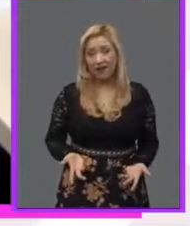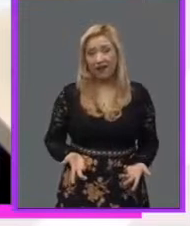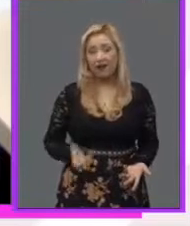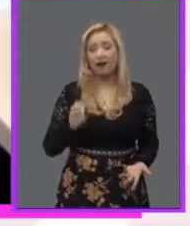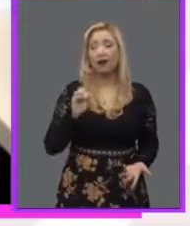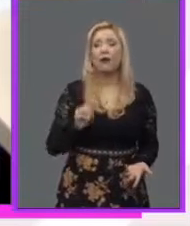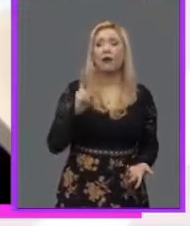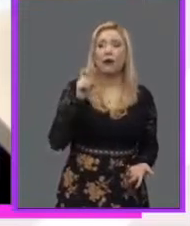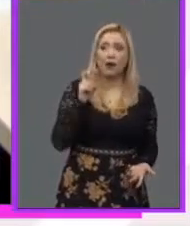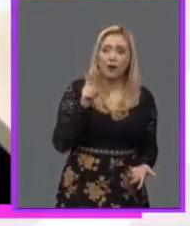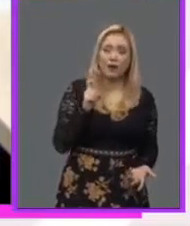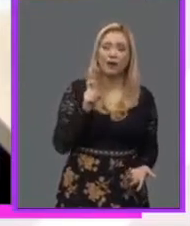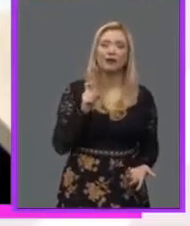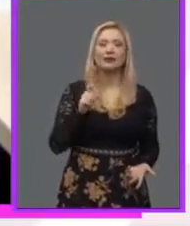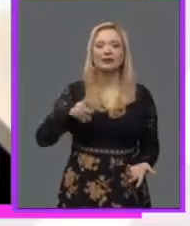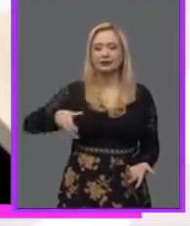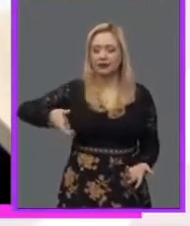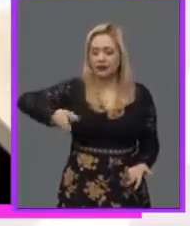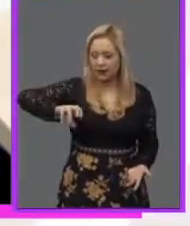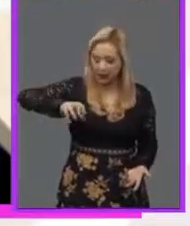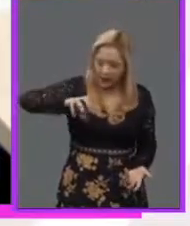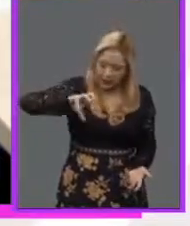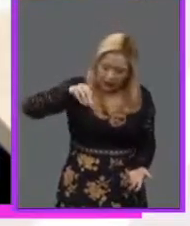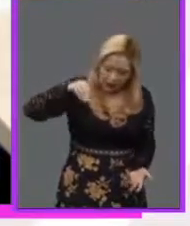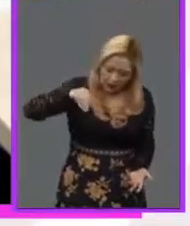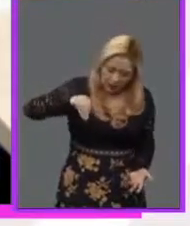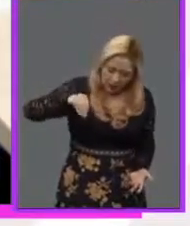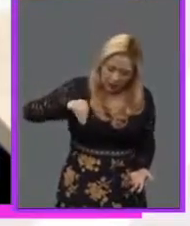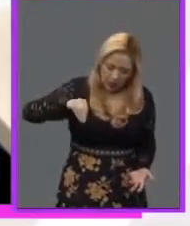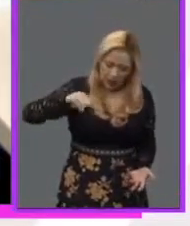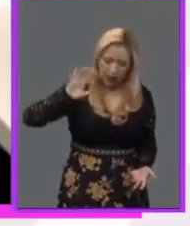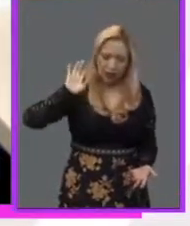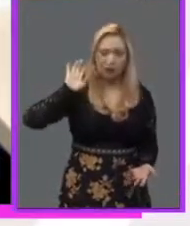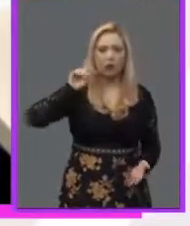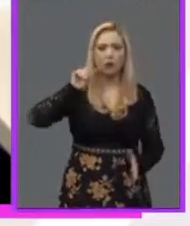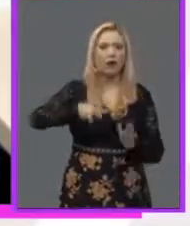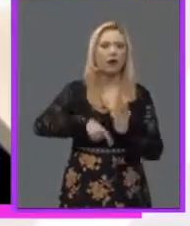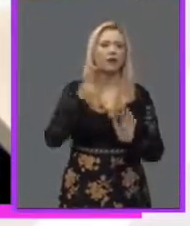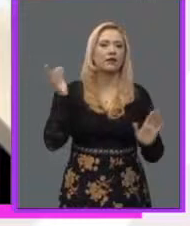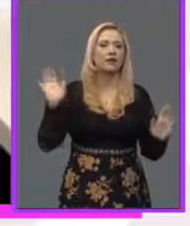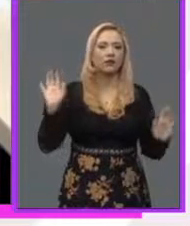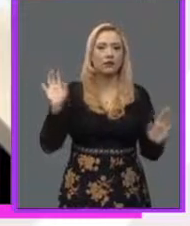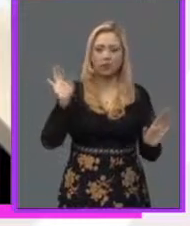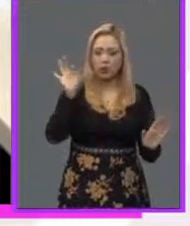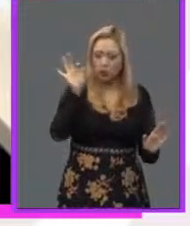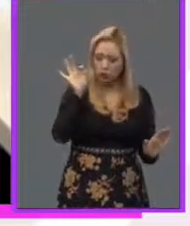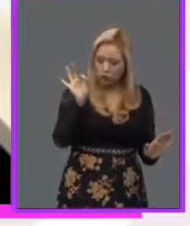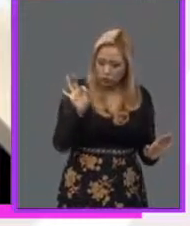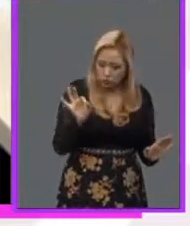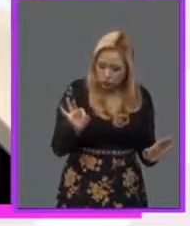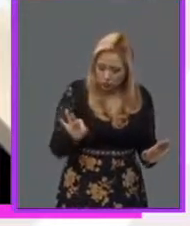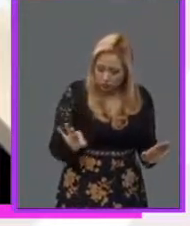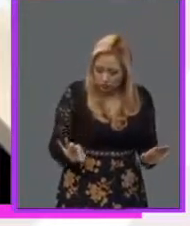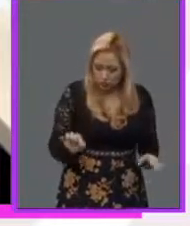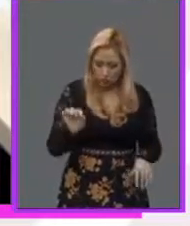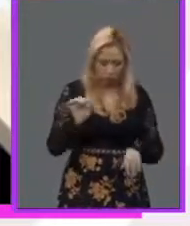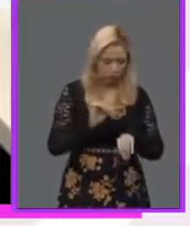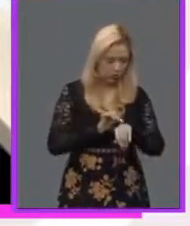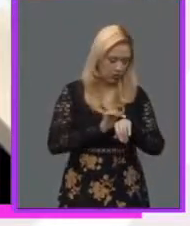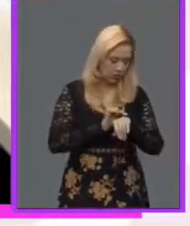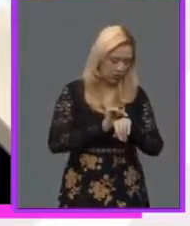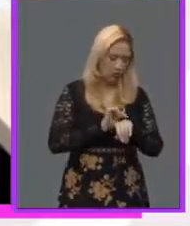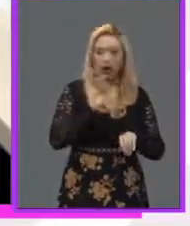formalmente tienen acceso al agua porque pues si abren la llave una vez a la semana y a lo mejor les sale un hilito de agua por unas